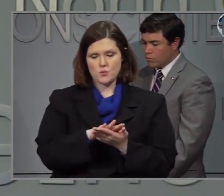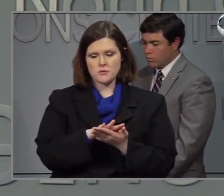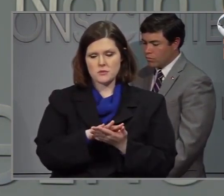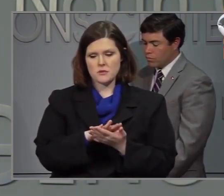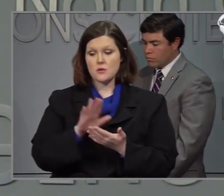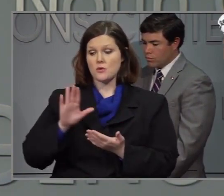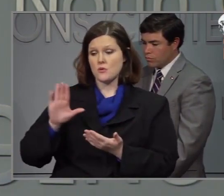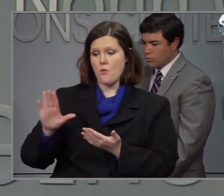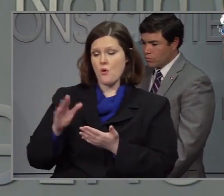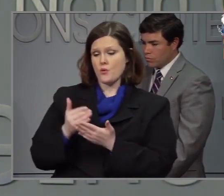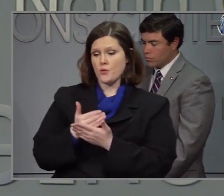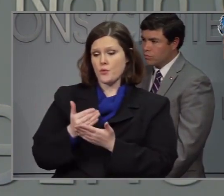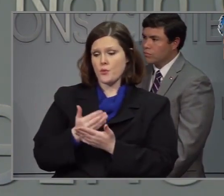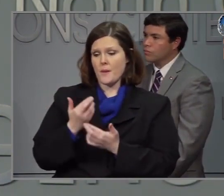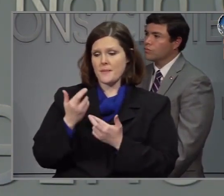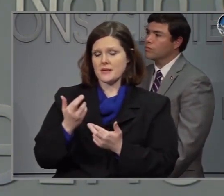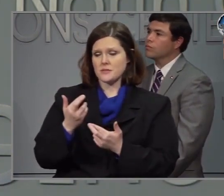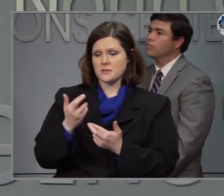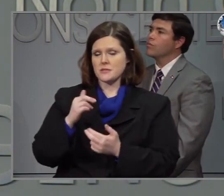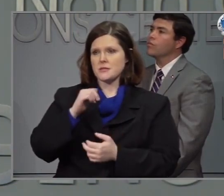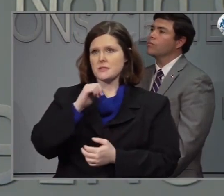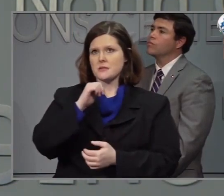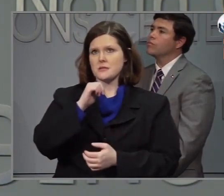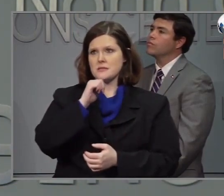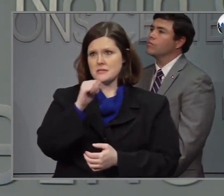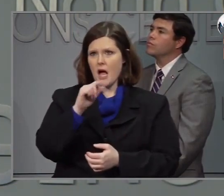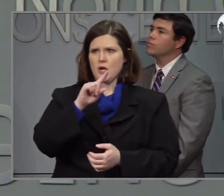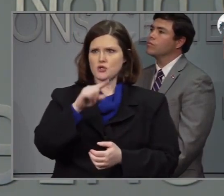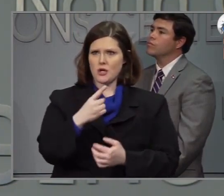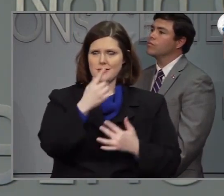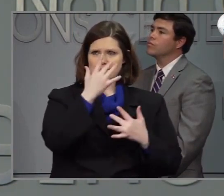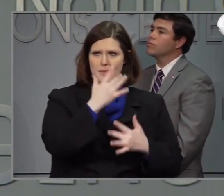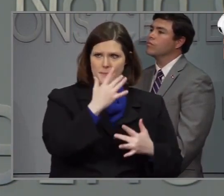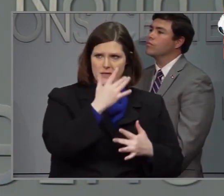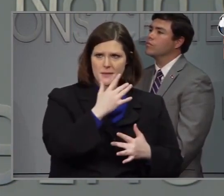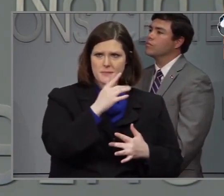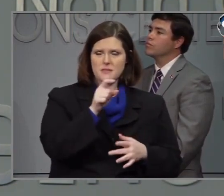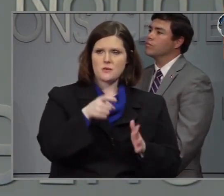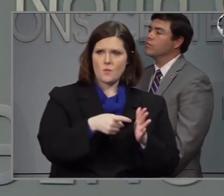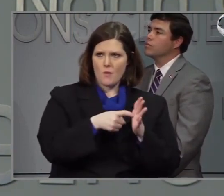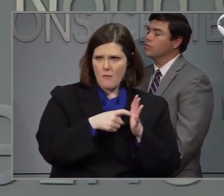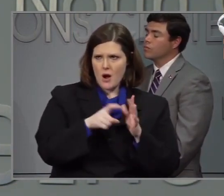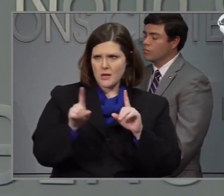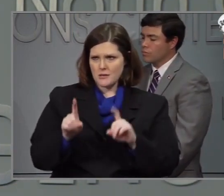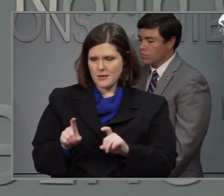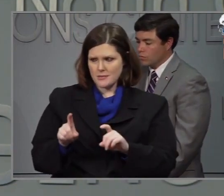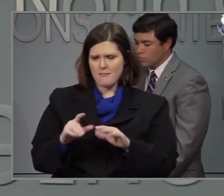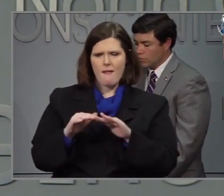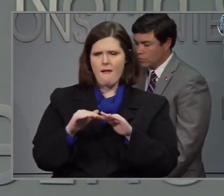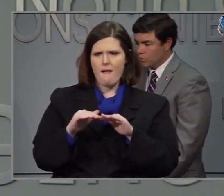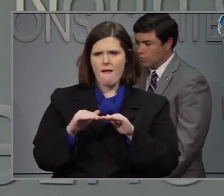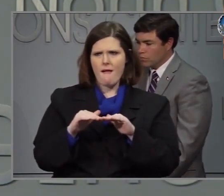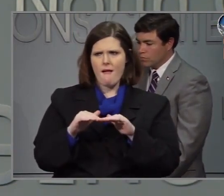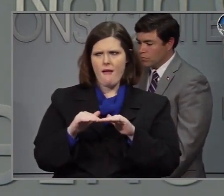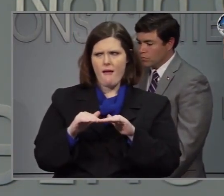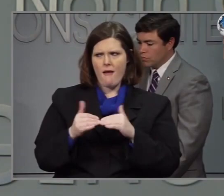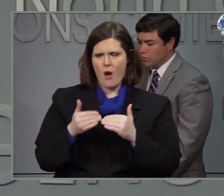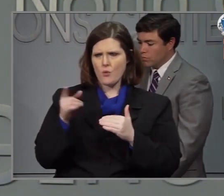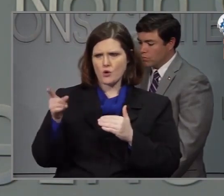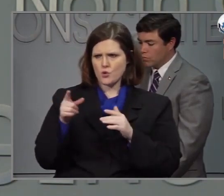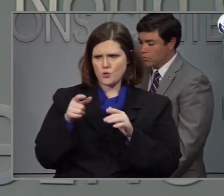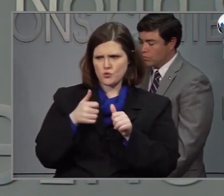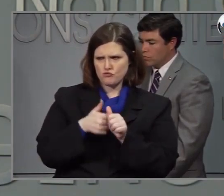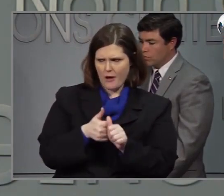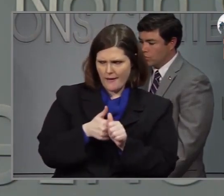su nueva recomendación no necesariamente a todo el mundo que tengas síntomas tienen que hacerle una prueba de corona como están